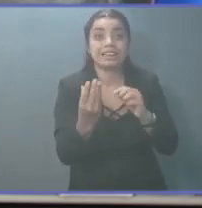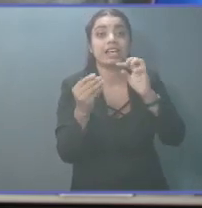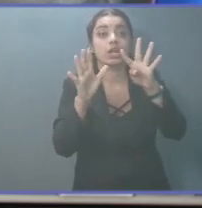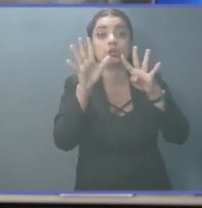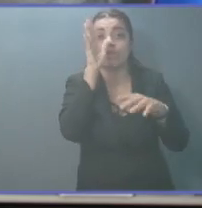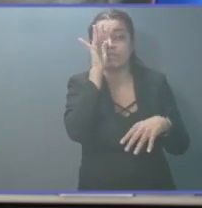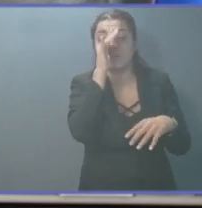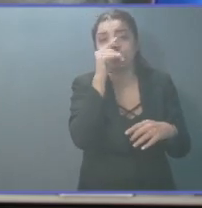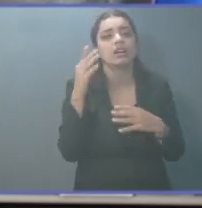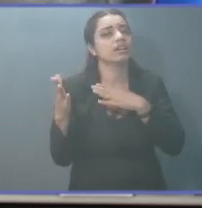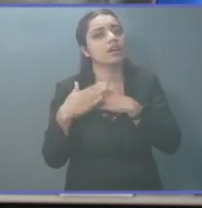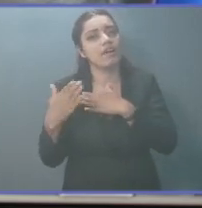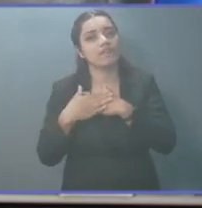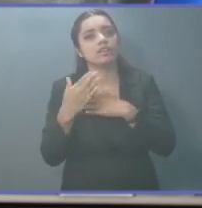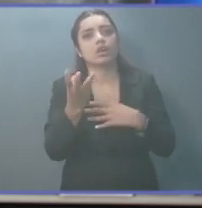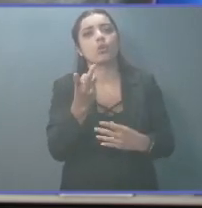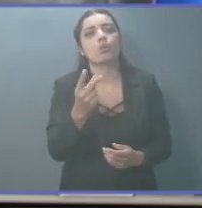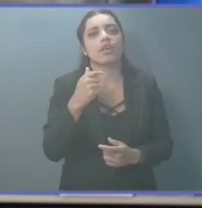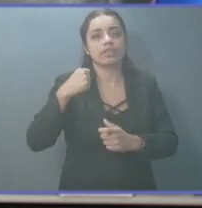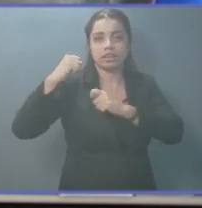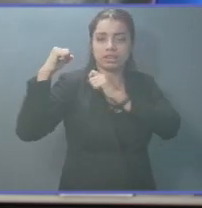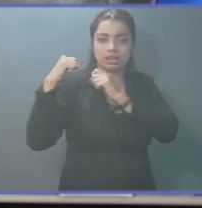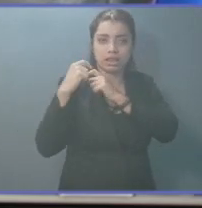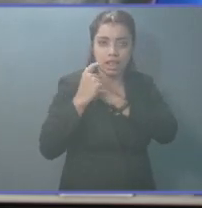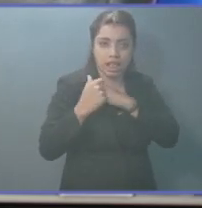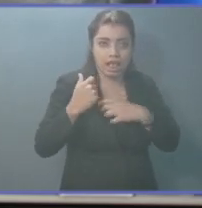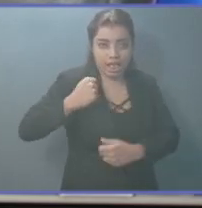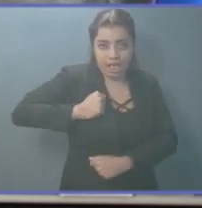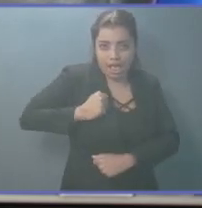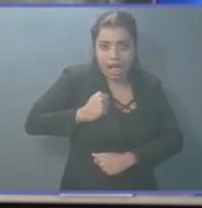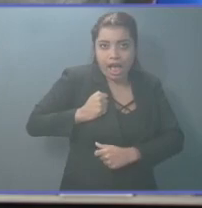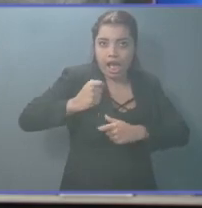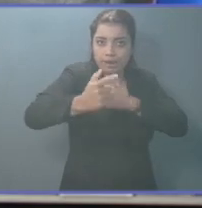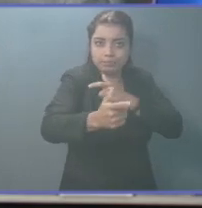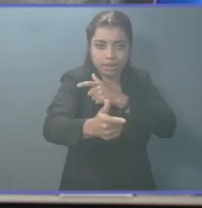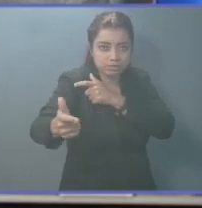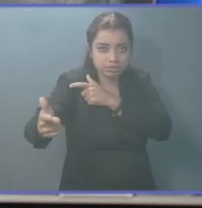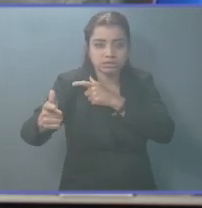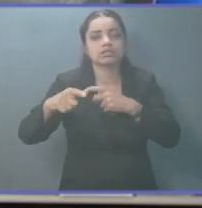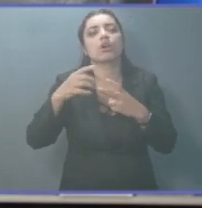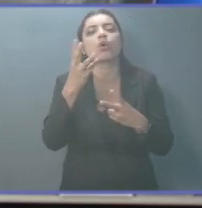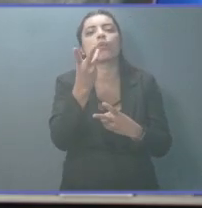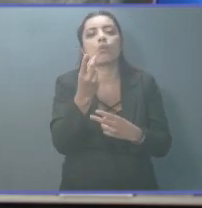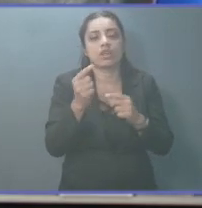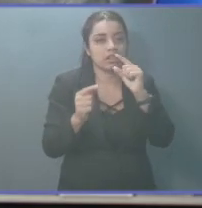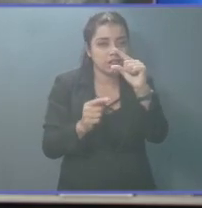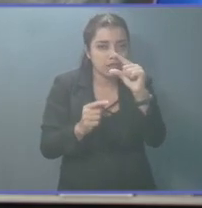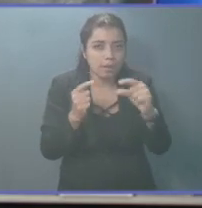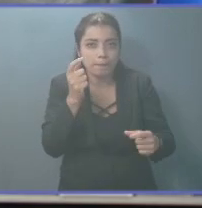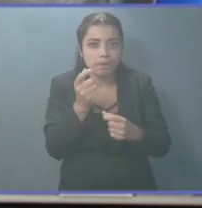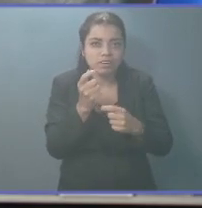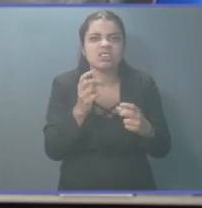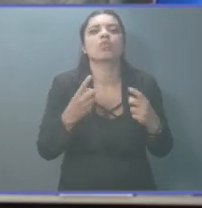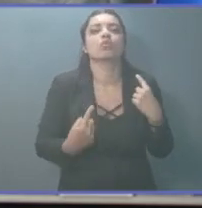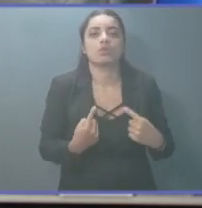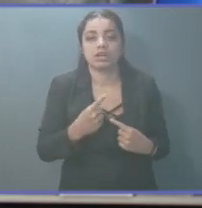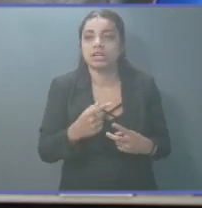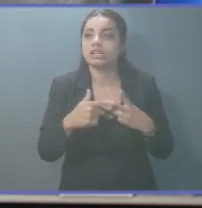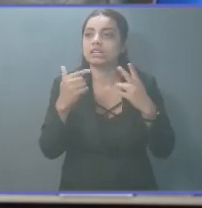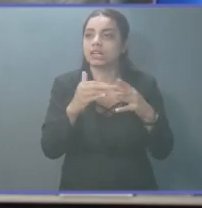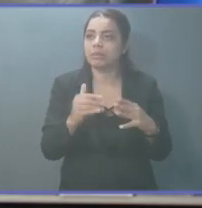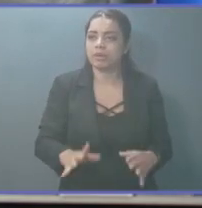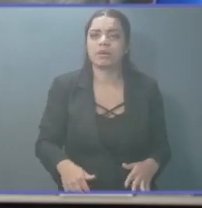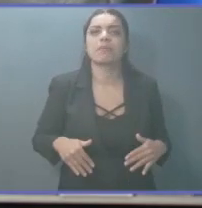armas portaban, qué tipo de munición y también, señor presidente, para dejarlo en plena claridad, a